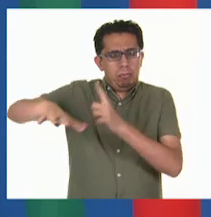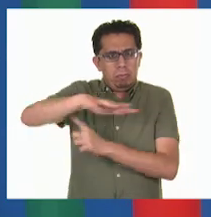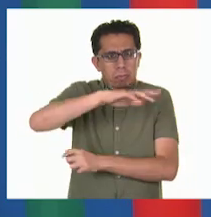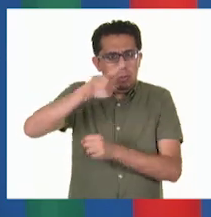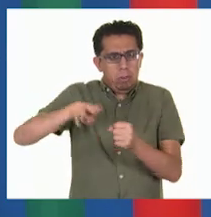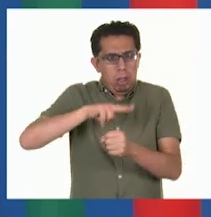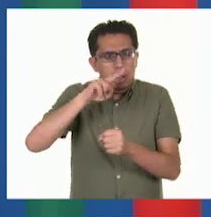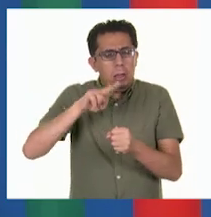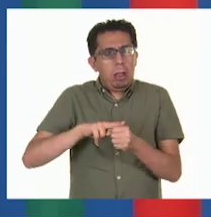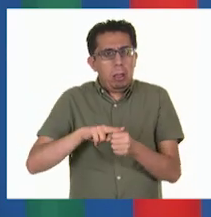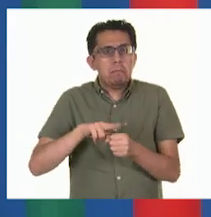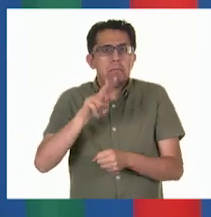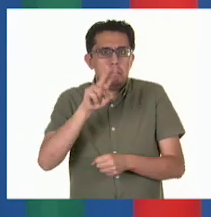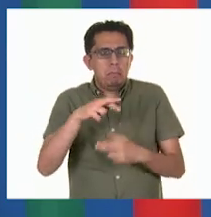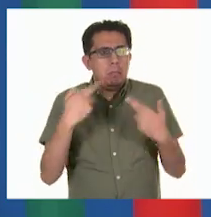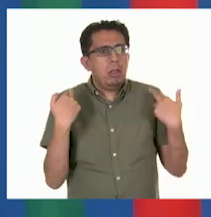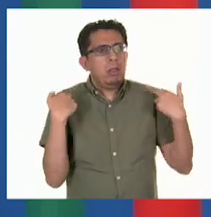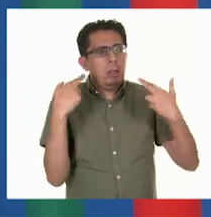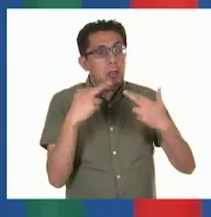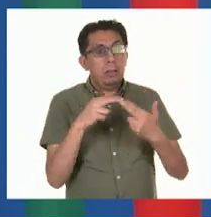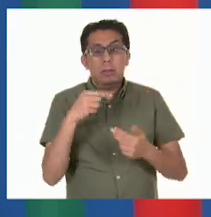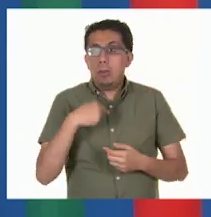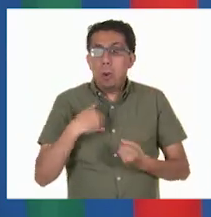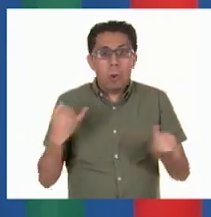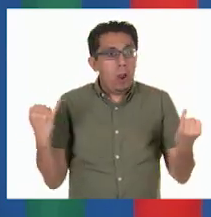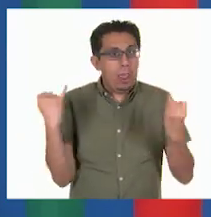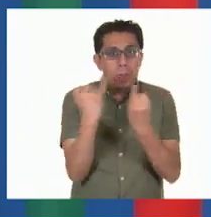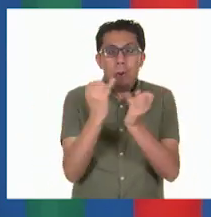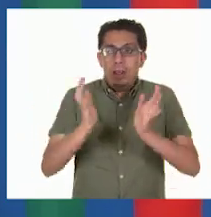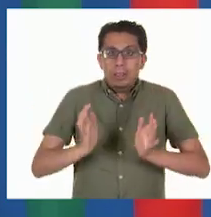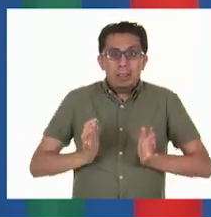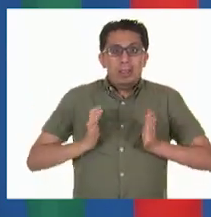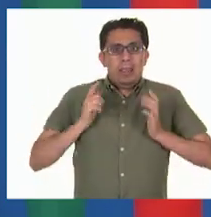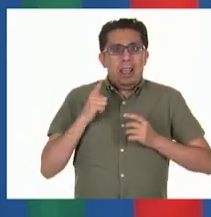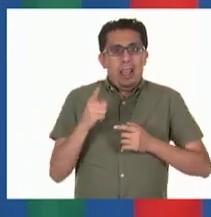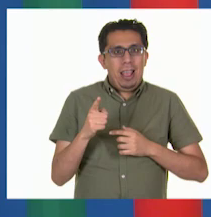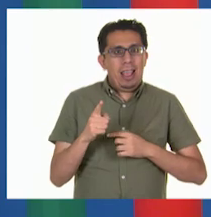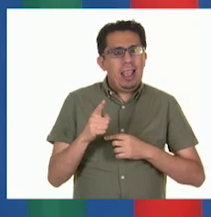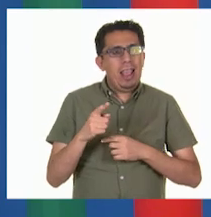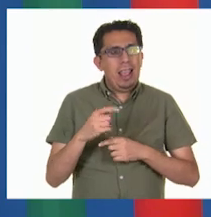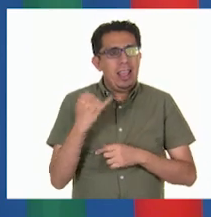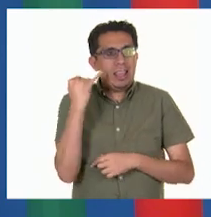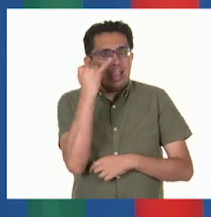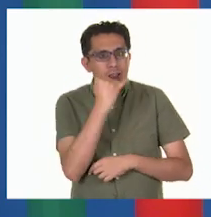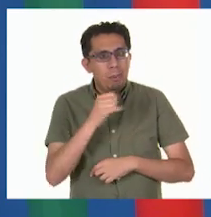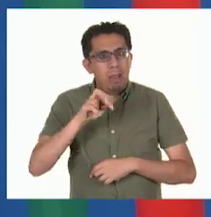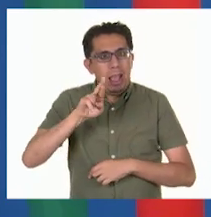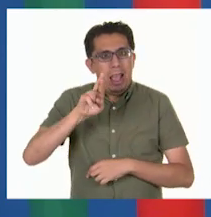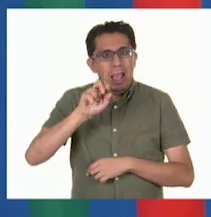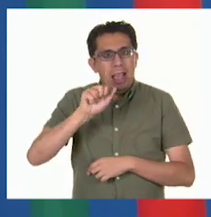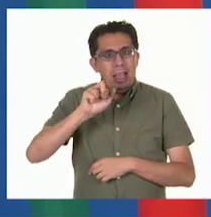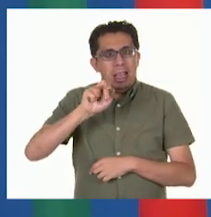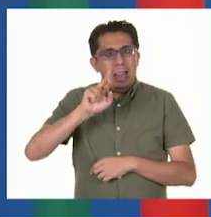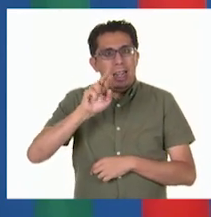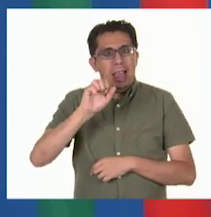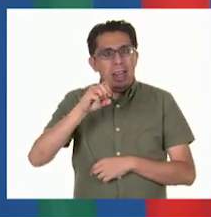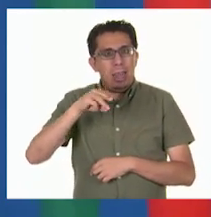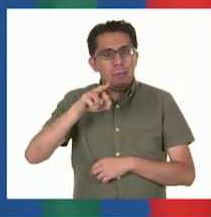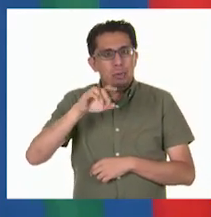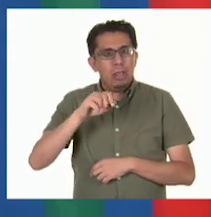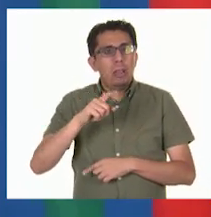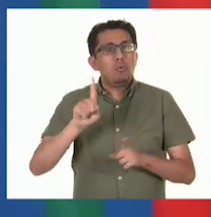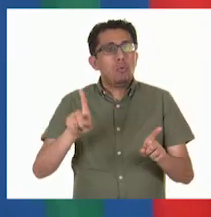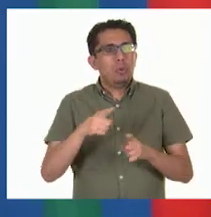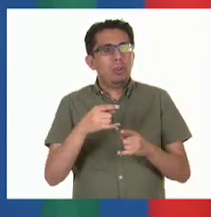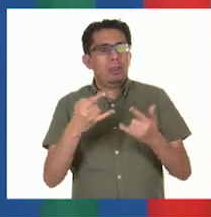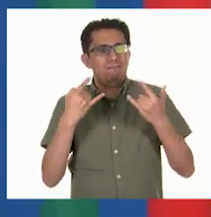es, maestro. Yo también quedé gratamente sorprendido al escuchar el rarámuri en rap. Justamente los muchachos que cantan se hacen